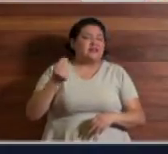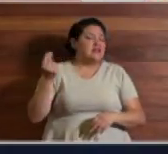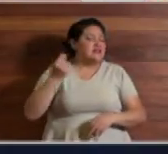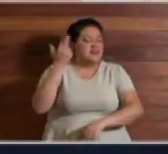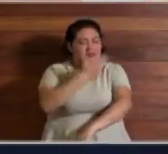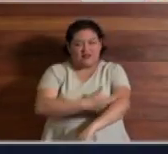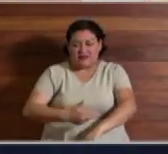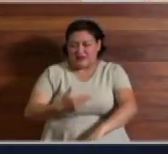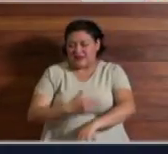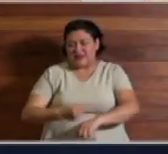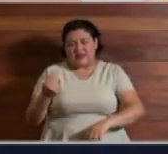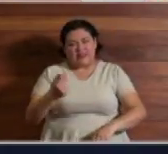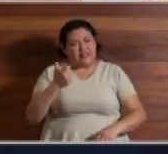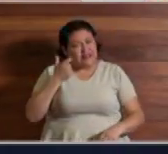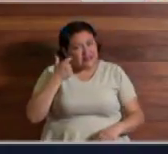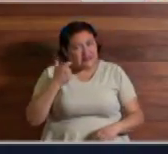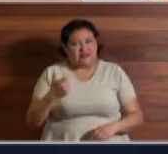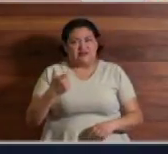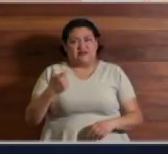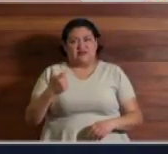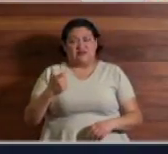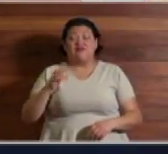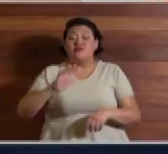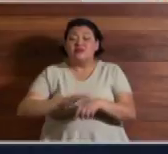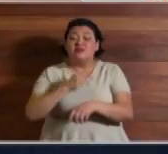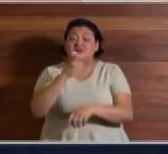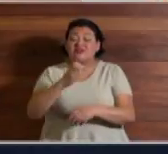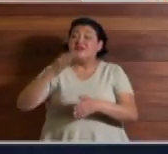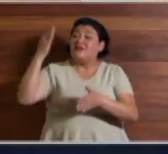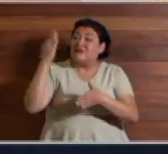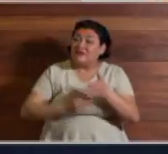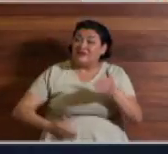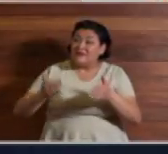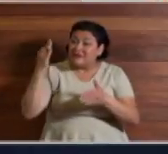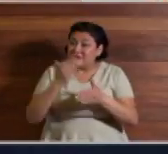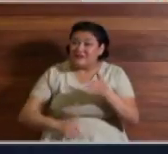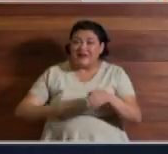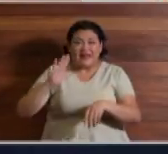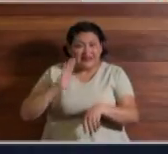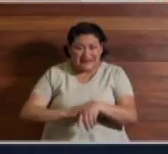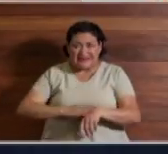arreglos. No, creo que hay un gran desafío en términos de cuestionar